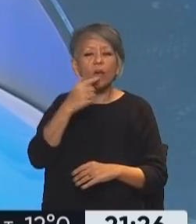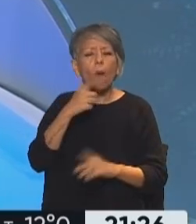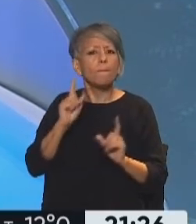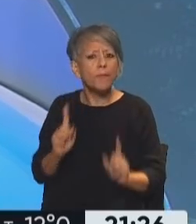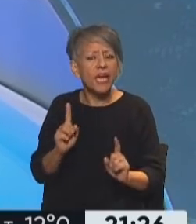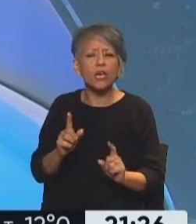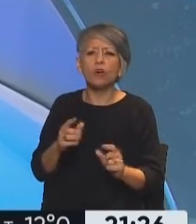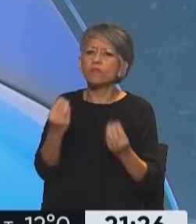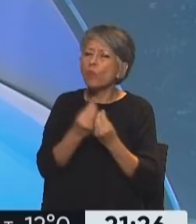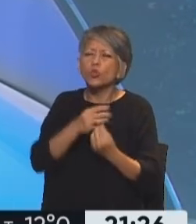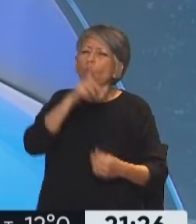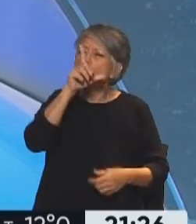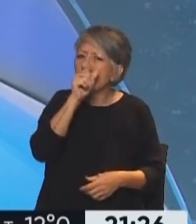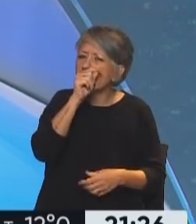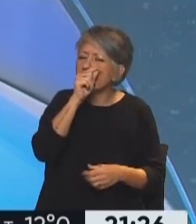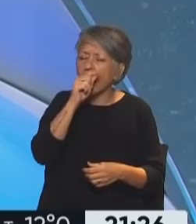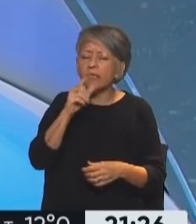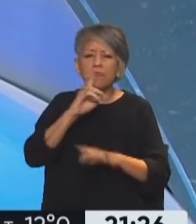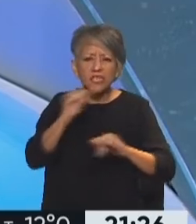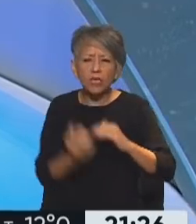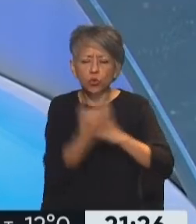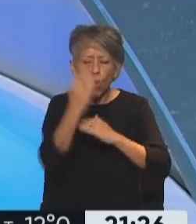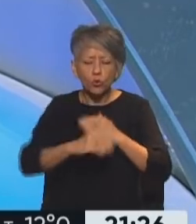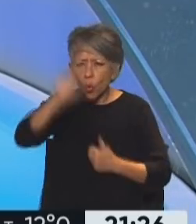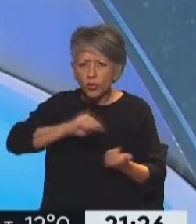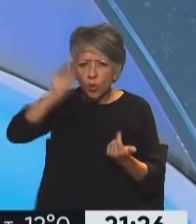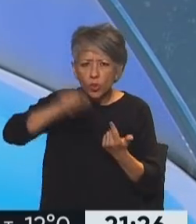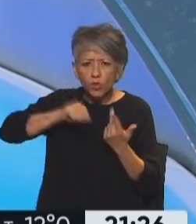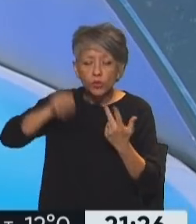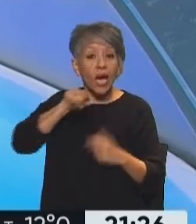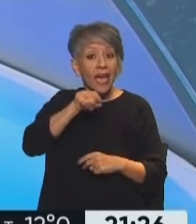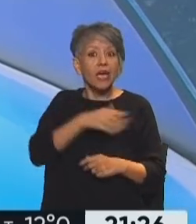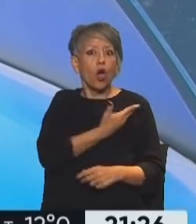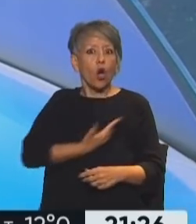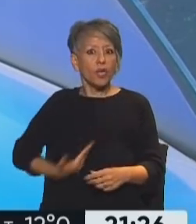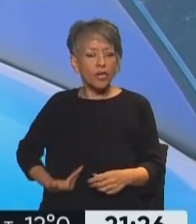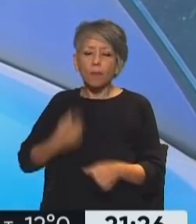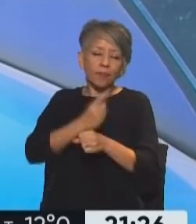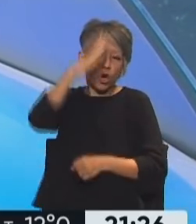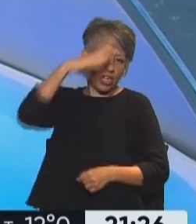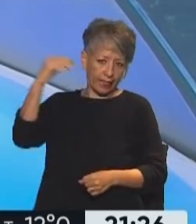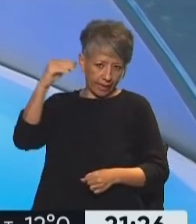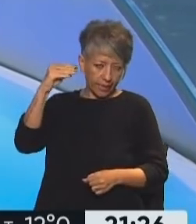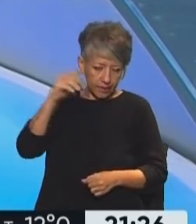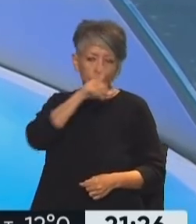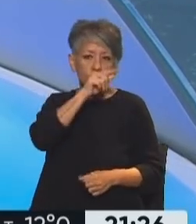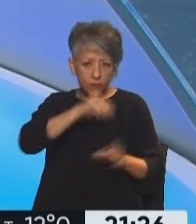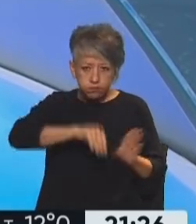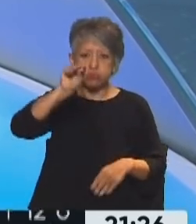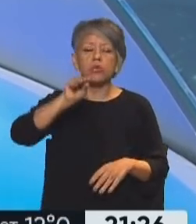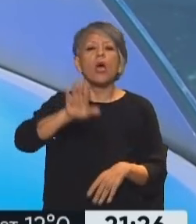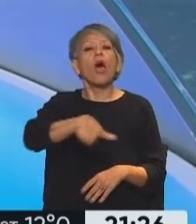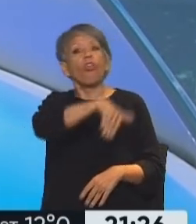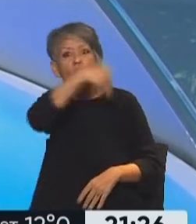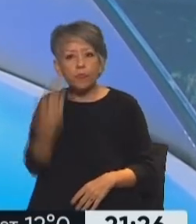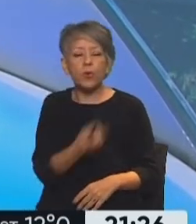mensajes, básicamente a través de Twitter, ¿sí? Allí el gobierno se manifestó desde muy temprano, primero con el tuit de la vicepresidenta Cristina Fernández de Kirchner, luego